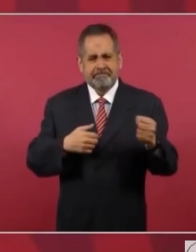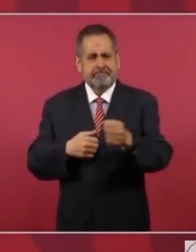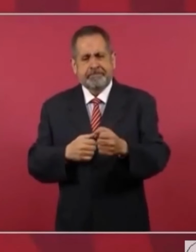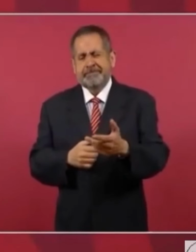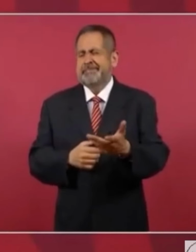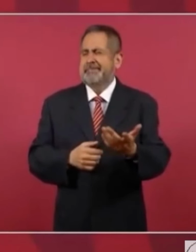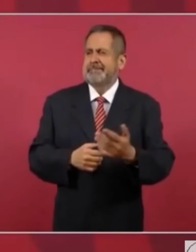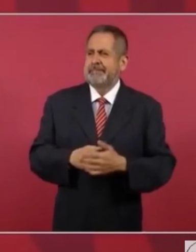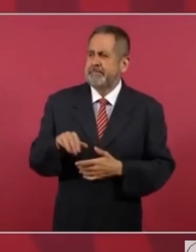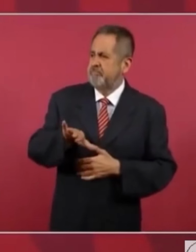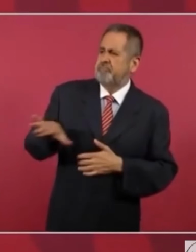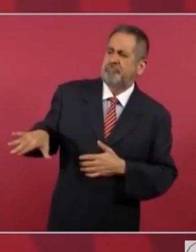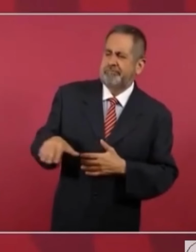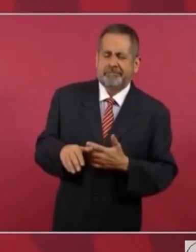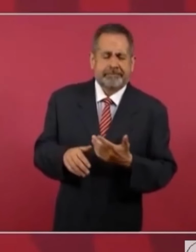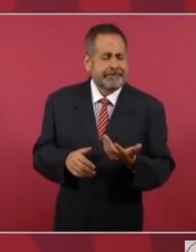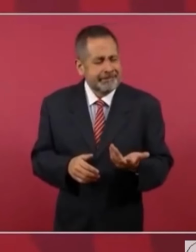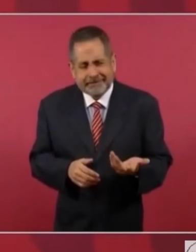utilizando